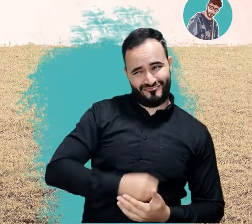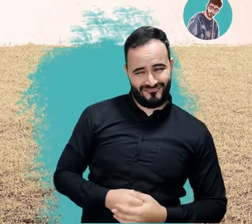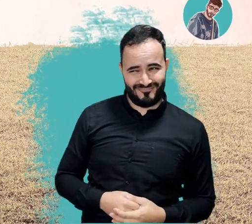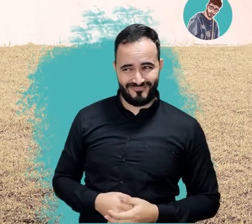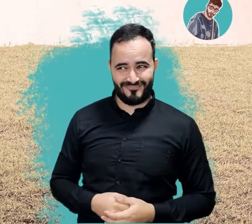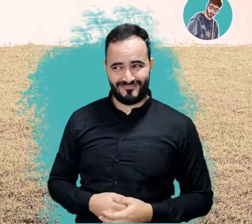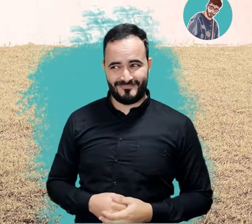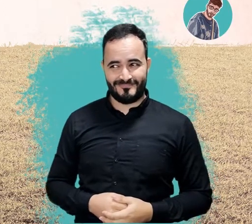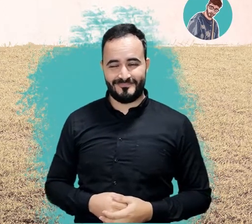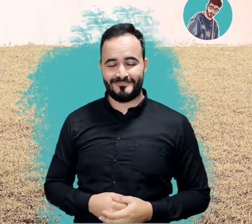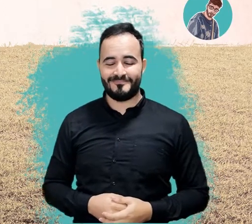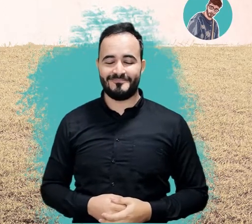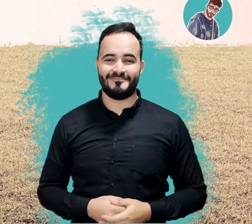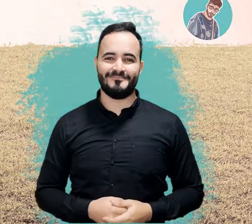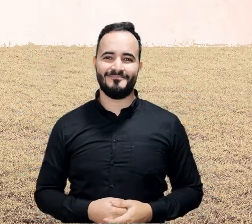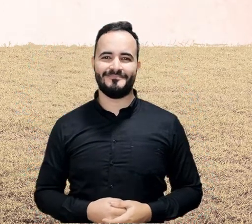Oh.